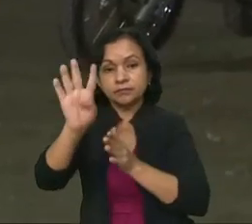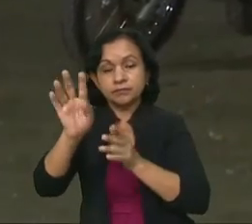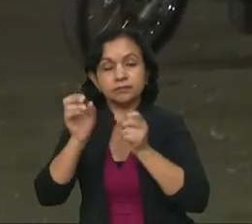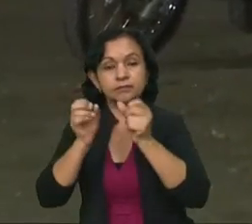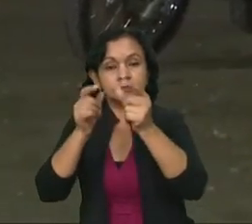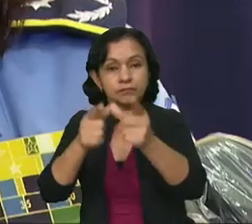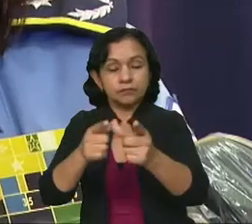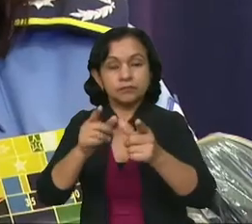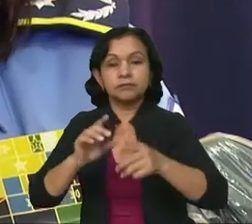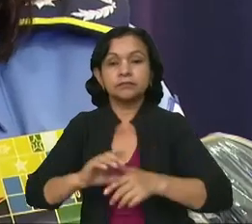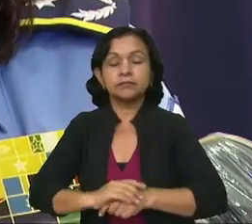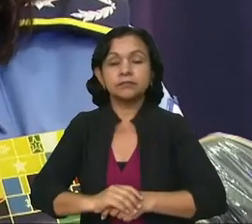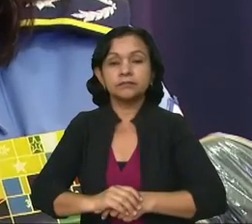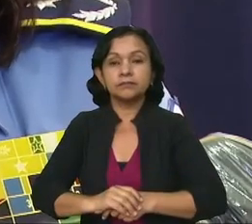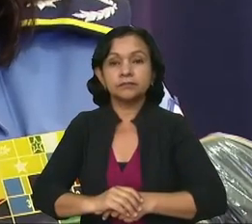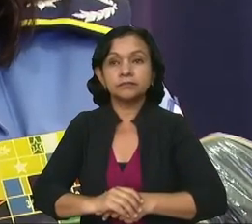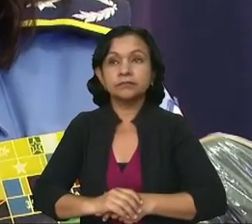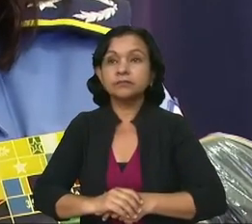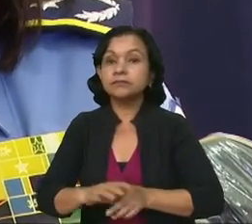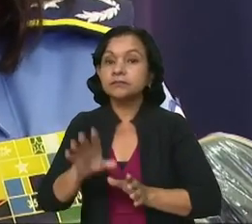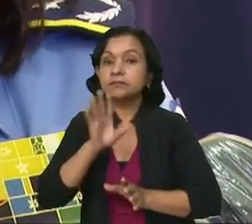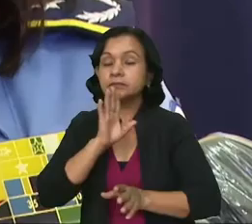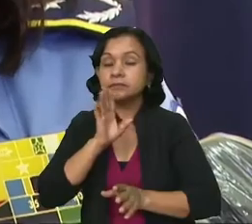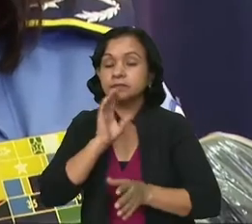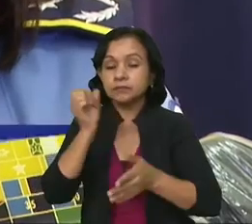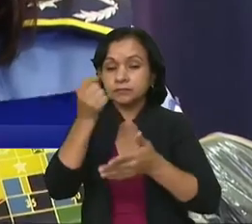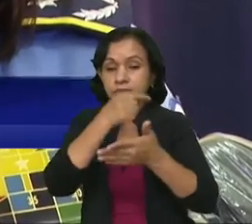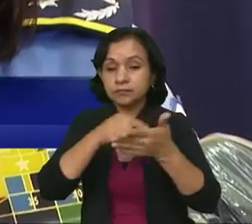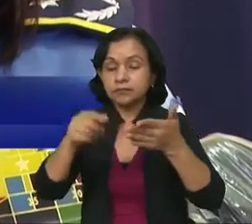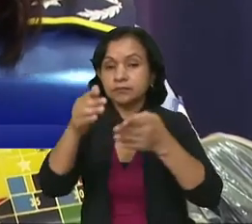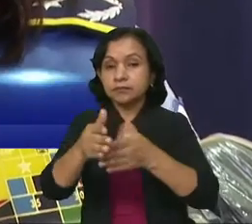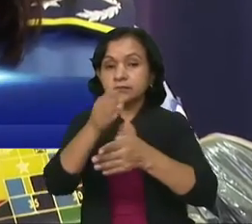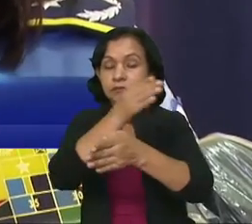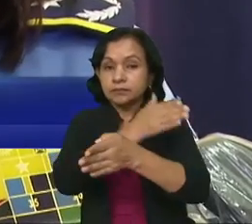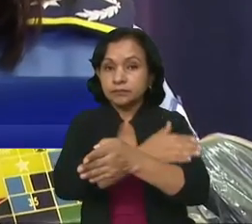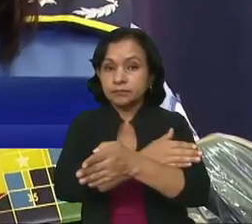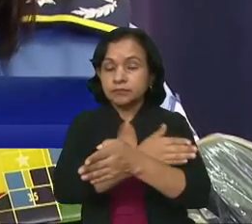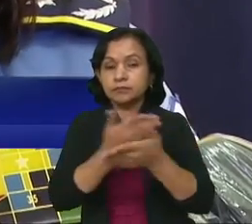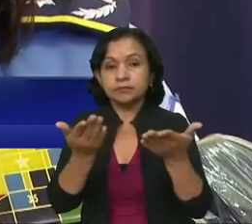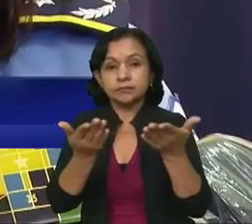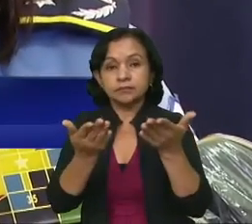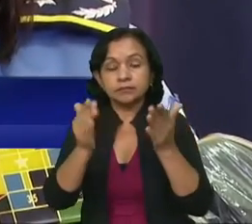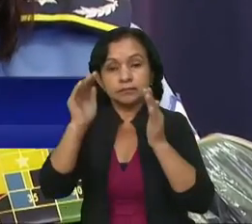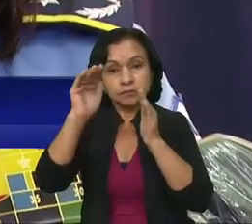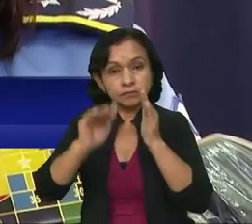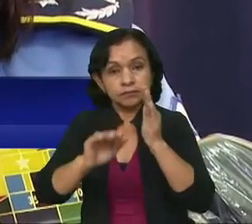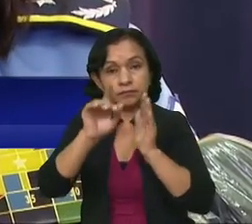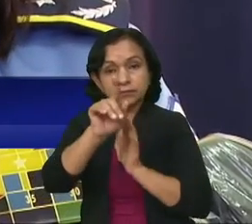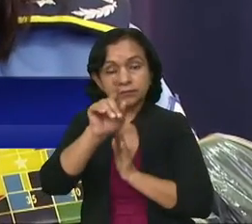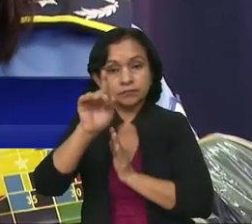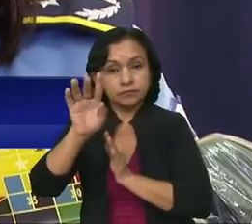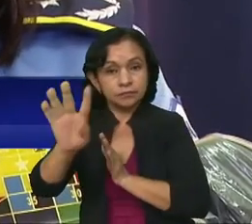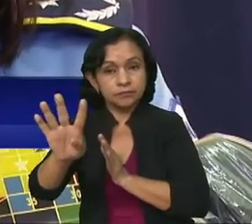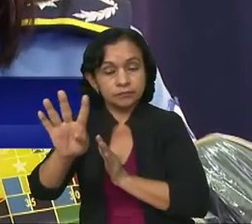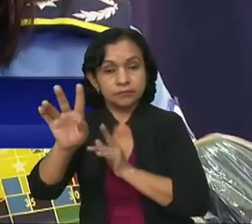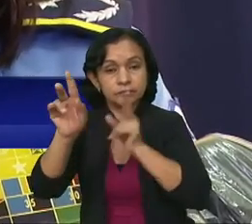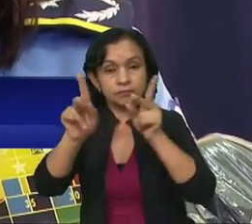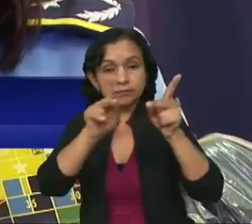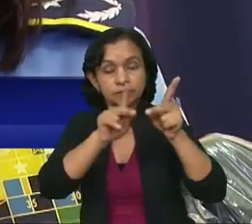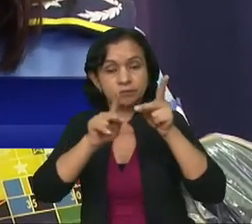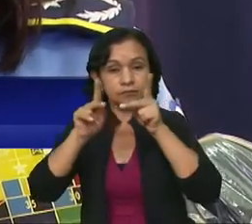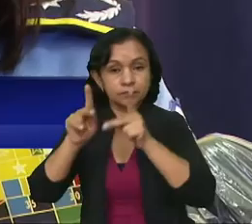octubre. En relación a la semana anterior, disminuyó en 14 las